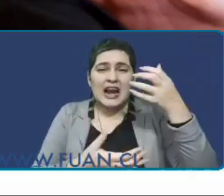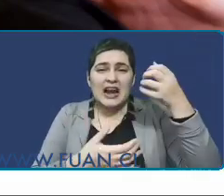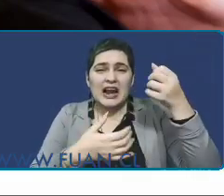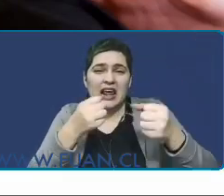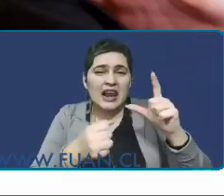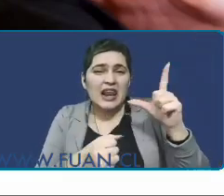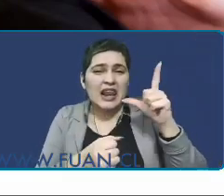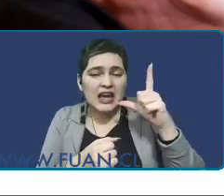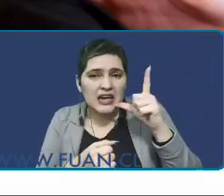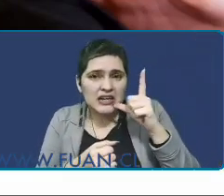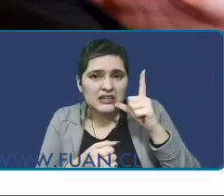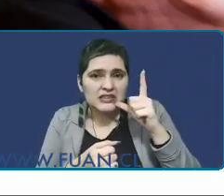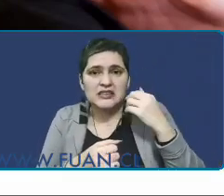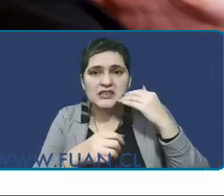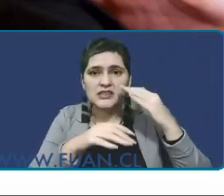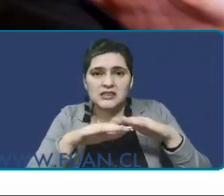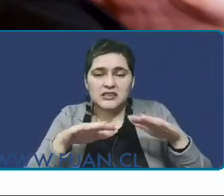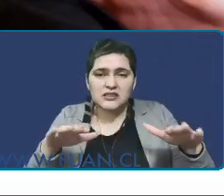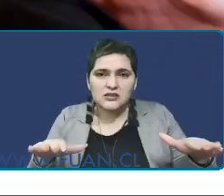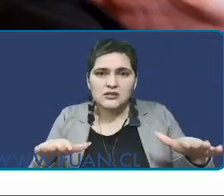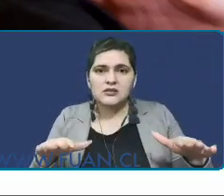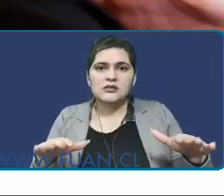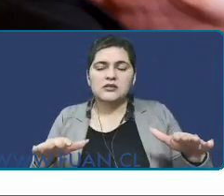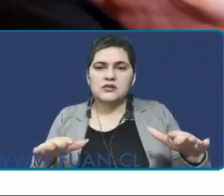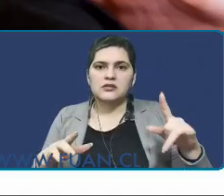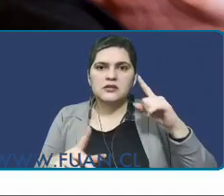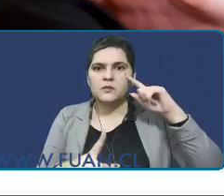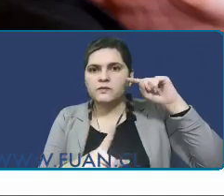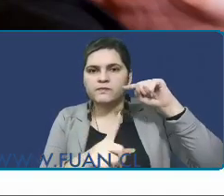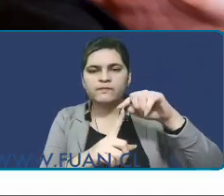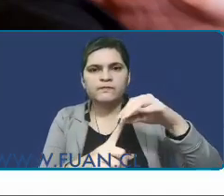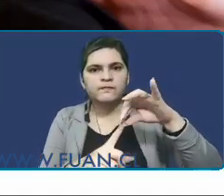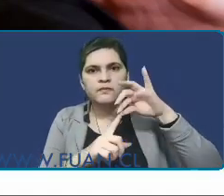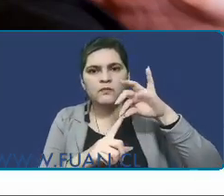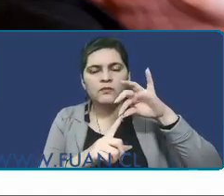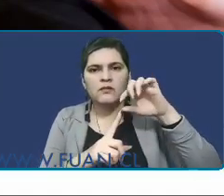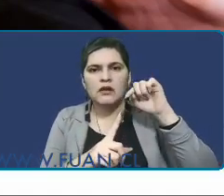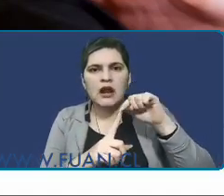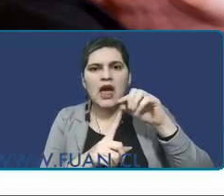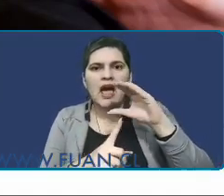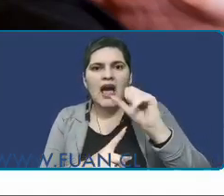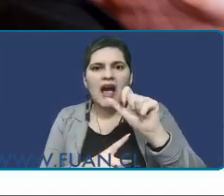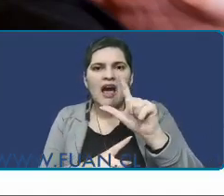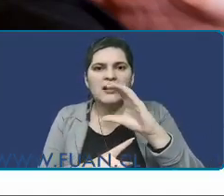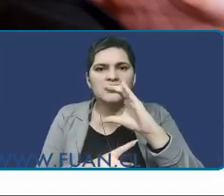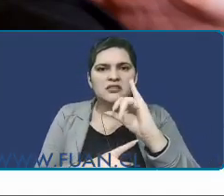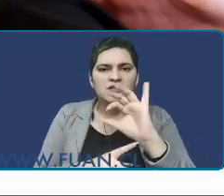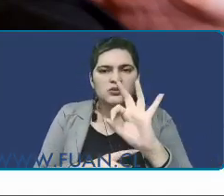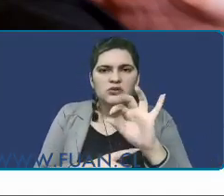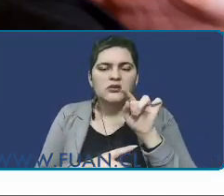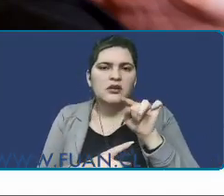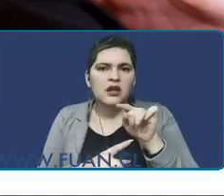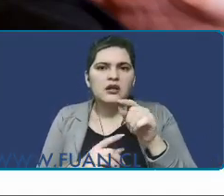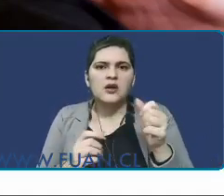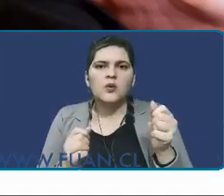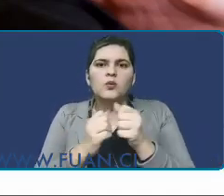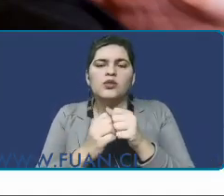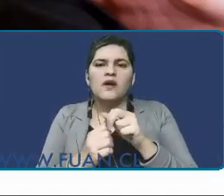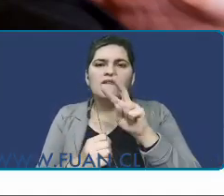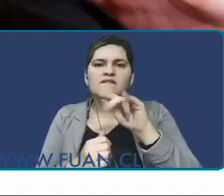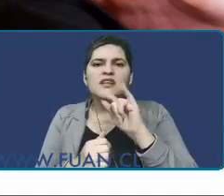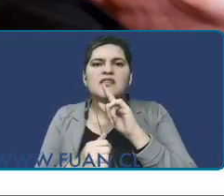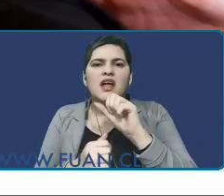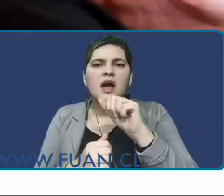en la infancia es la principal fuente de calcio y sus acompañantes de la vitamina D. Y eso